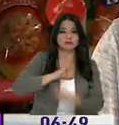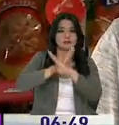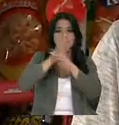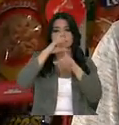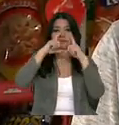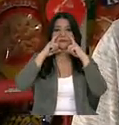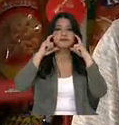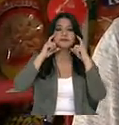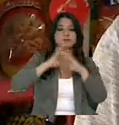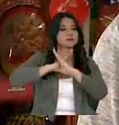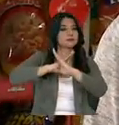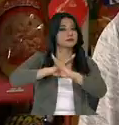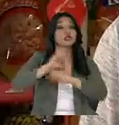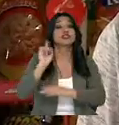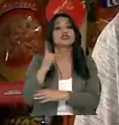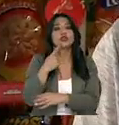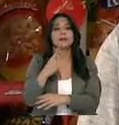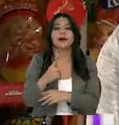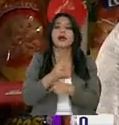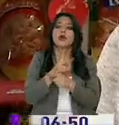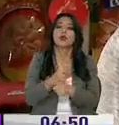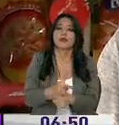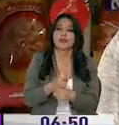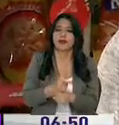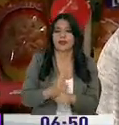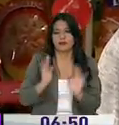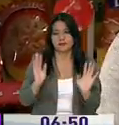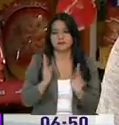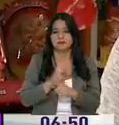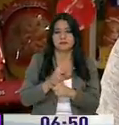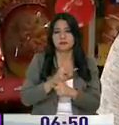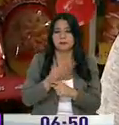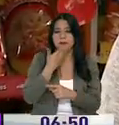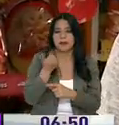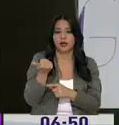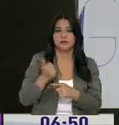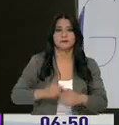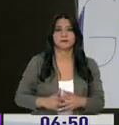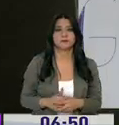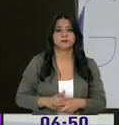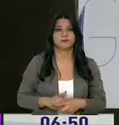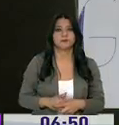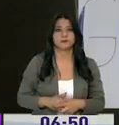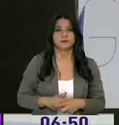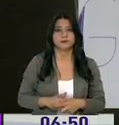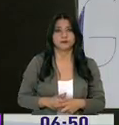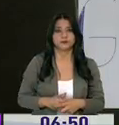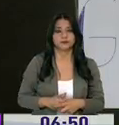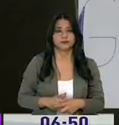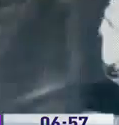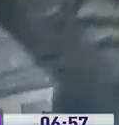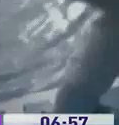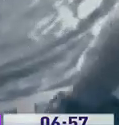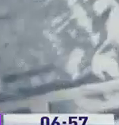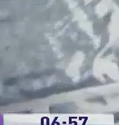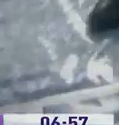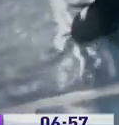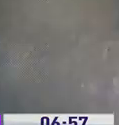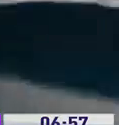uno como medida de precaución se utiliza la máscara. Informó Valeria Navarro.